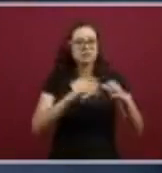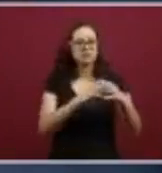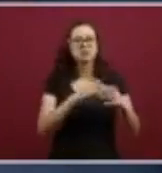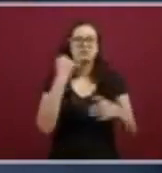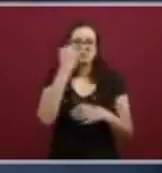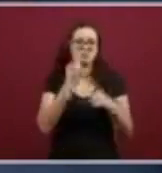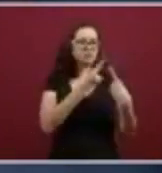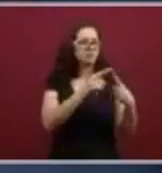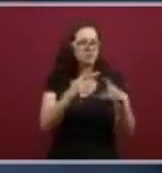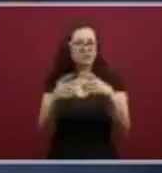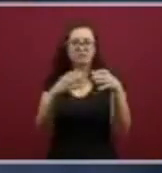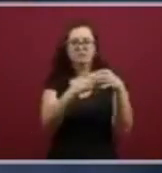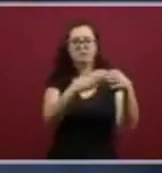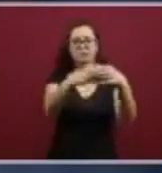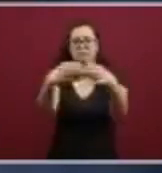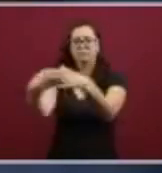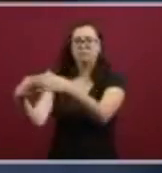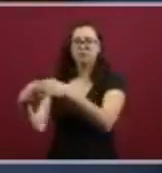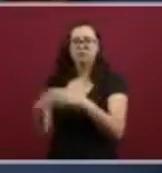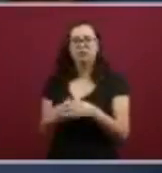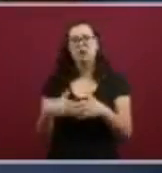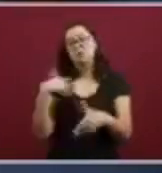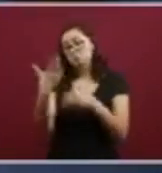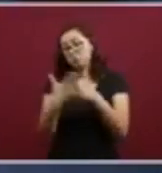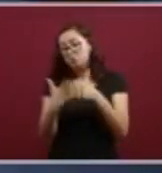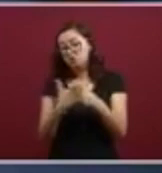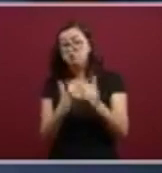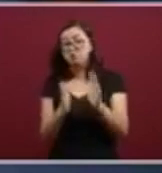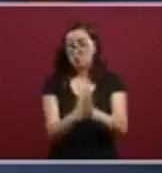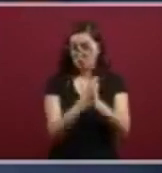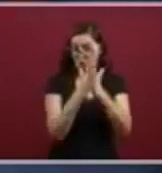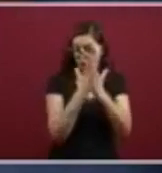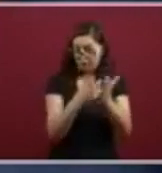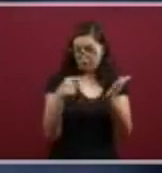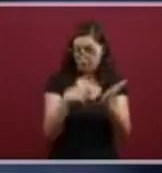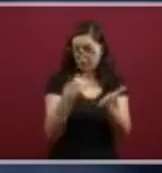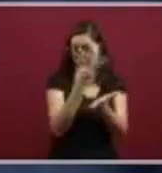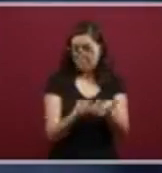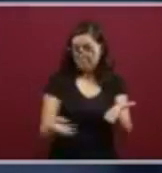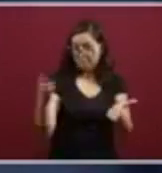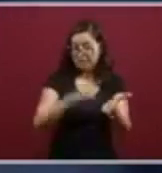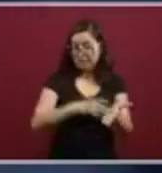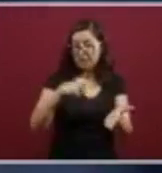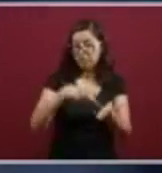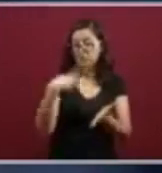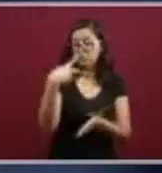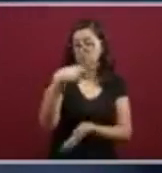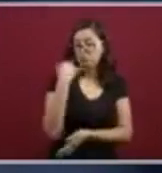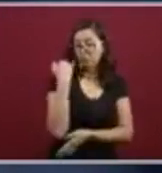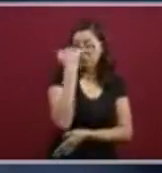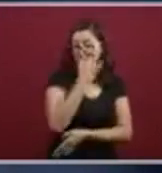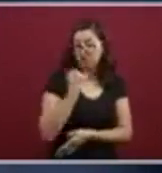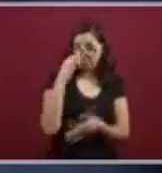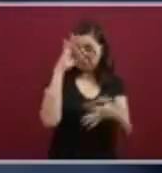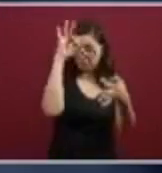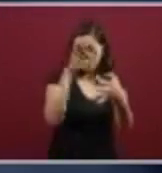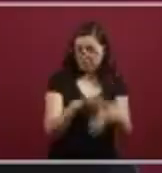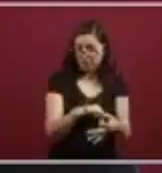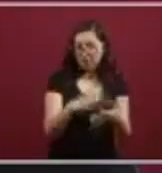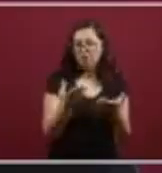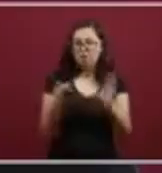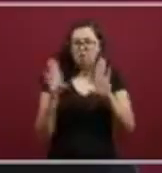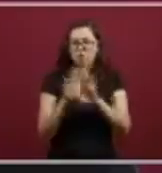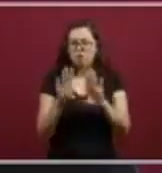días venideros, esos van a ser bilingües de acuerdo a la lengua que ellos hablan. ¿Y cuál es el plan